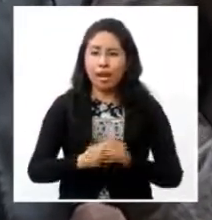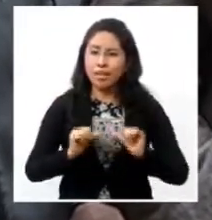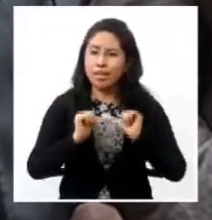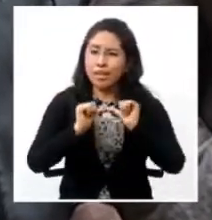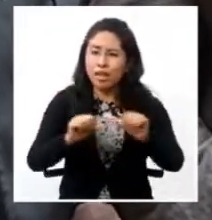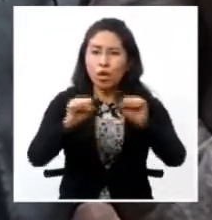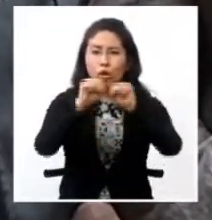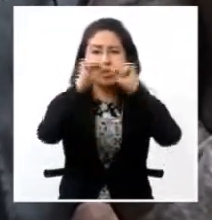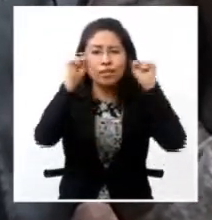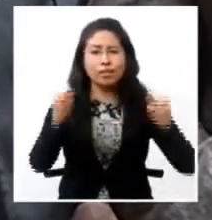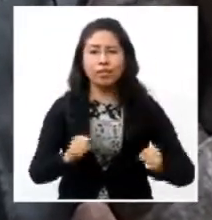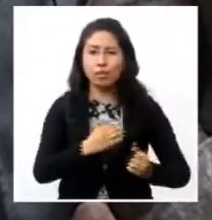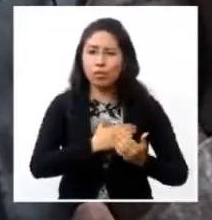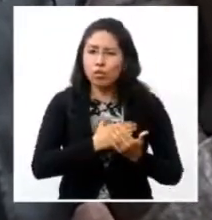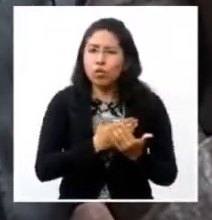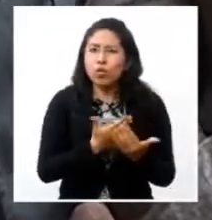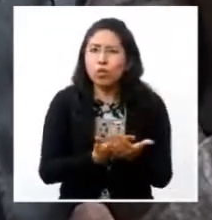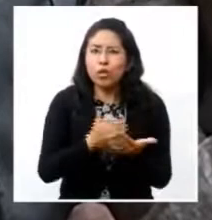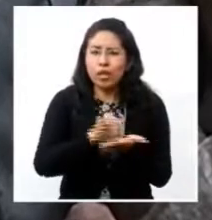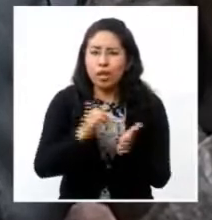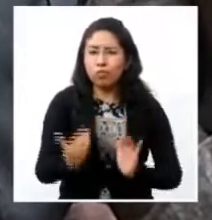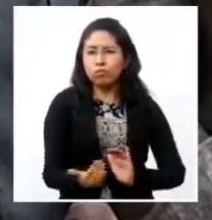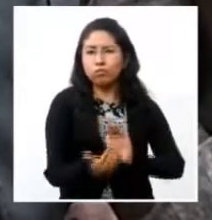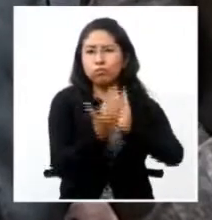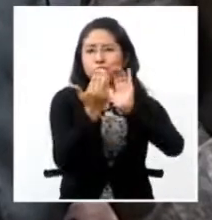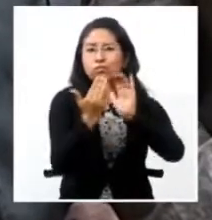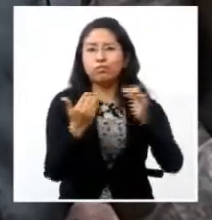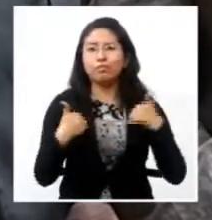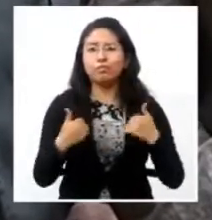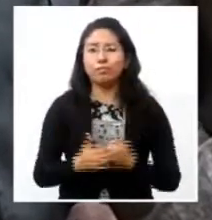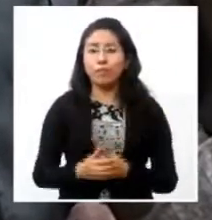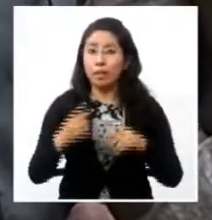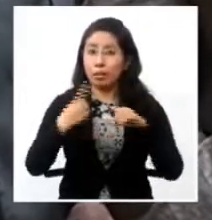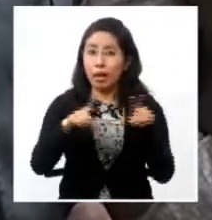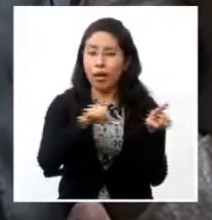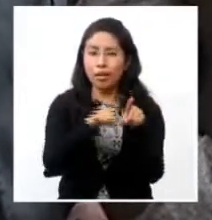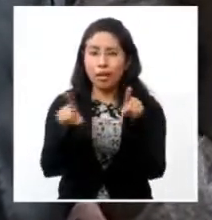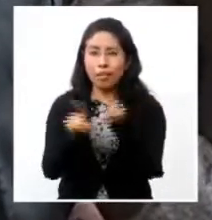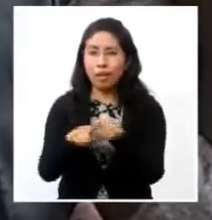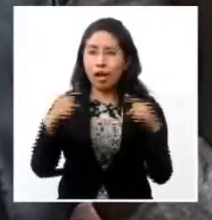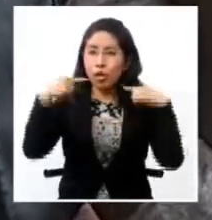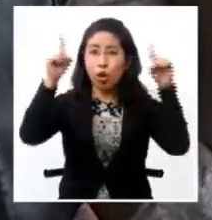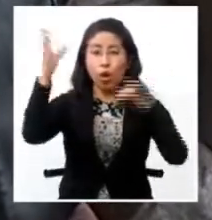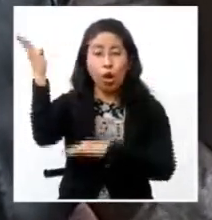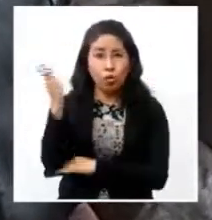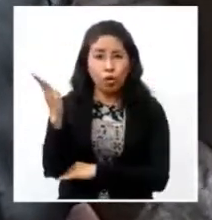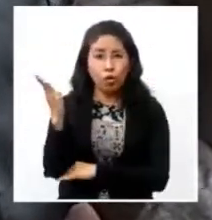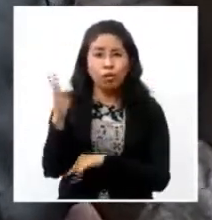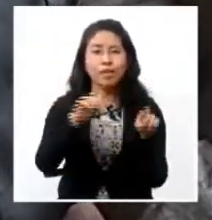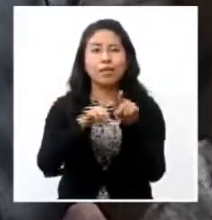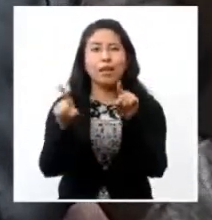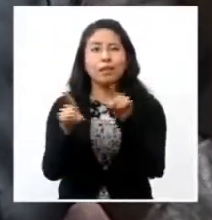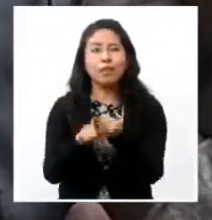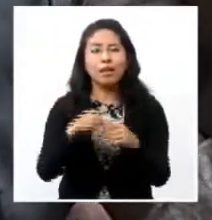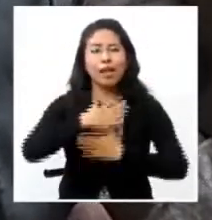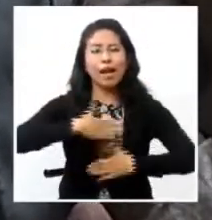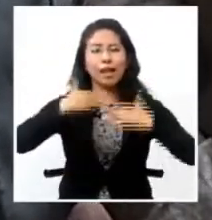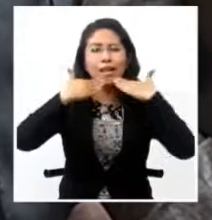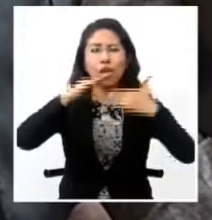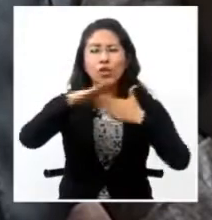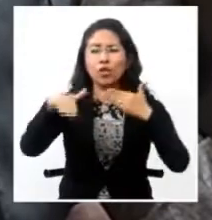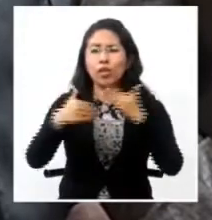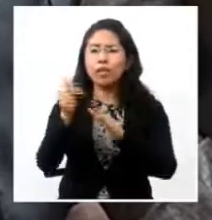que fundamos entre todos con los bonos. Pero además del logro de los bonos, también agradezco a todos